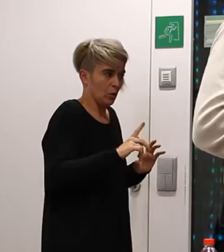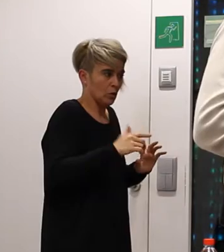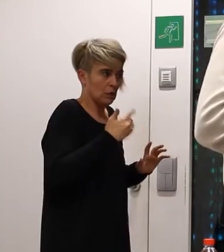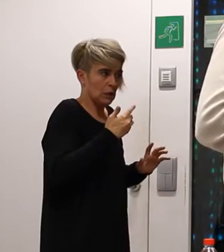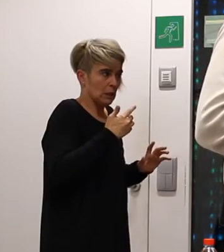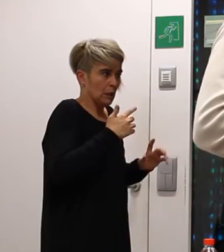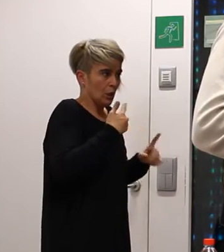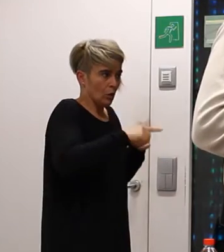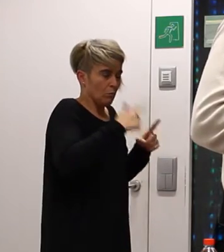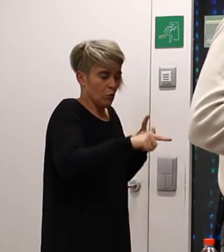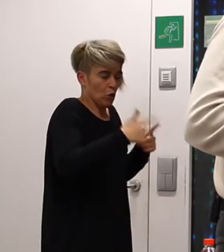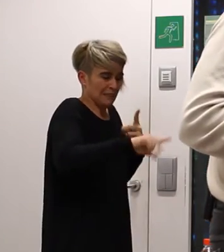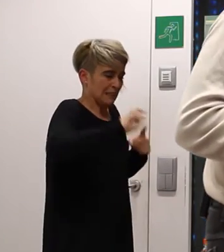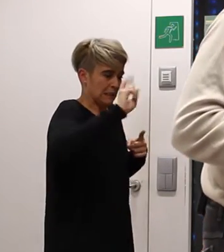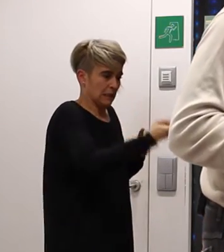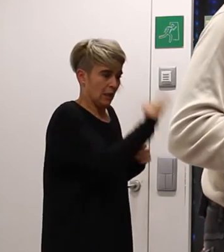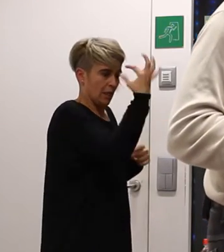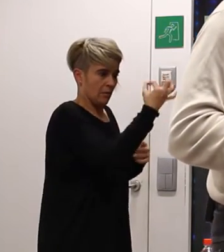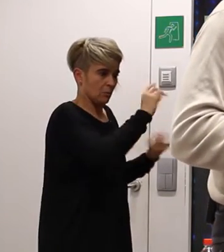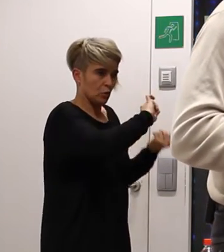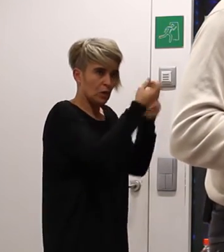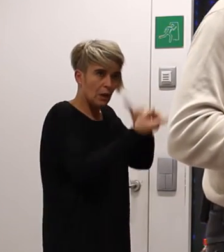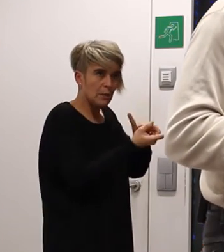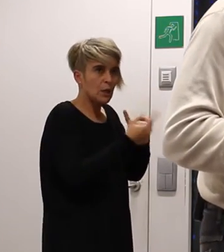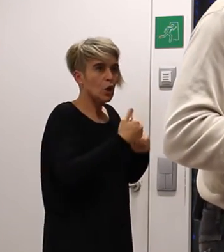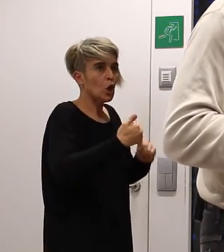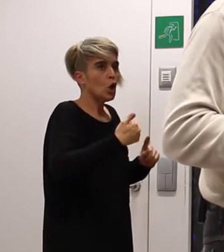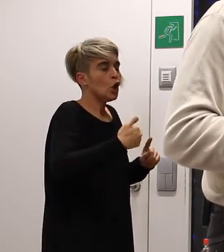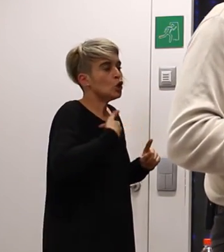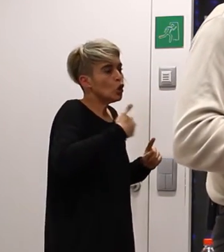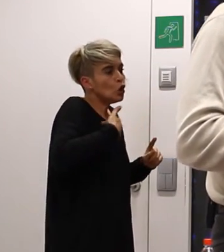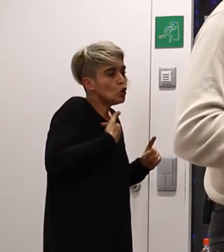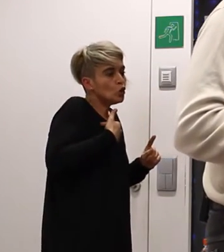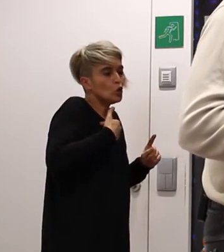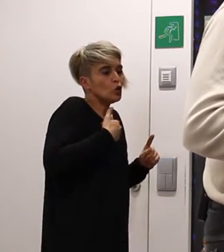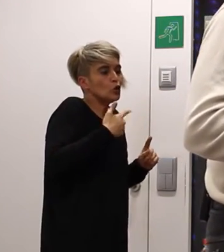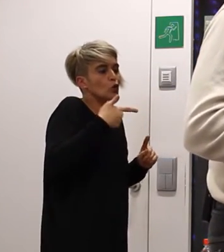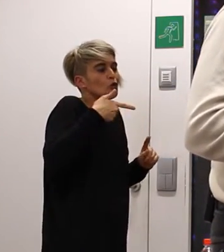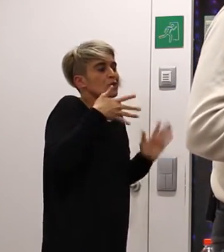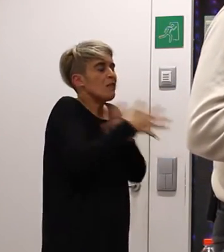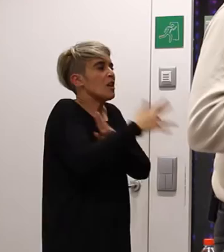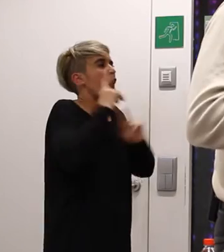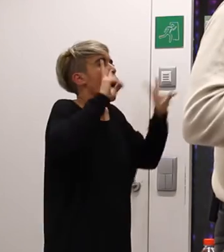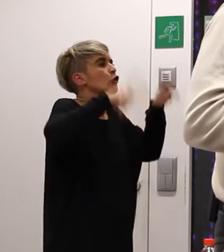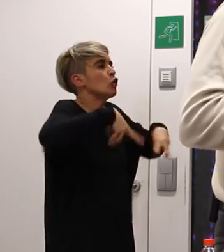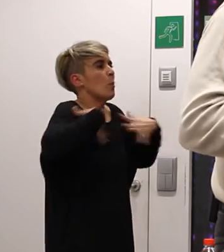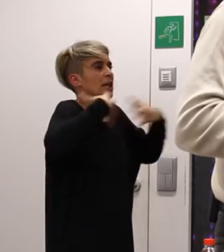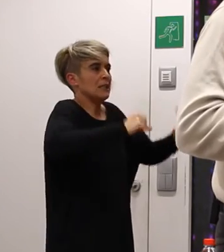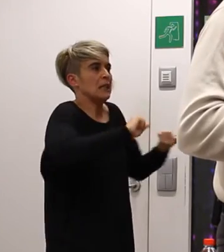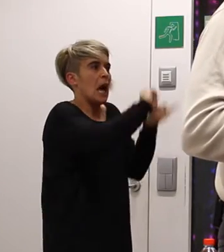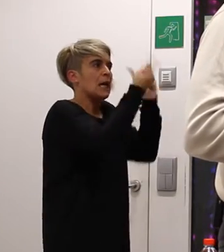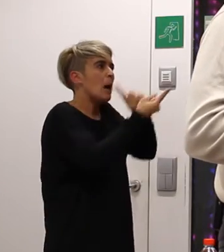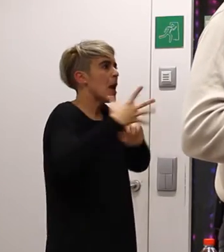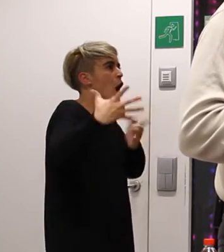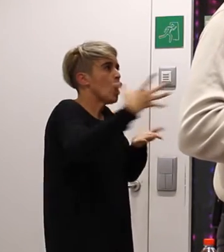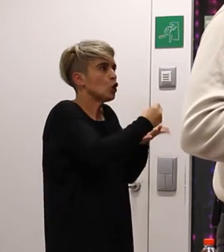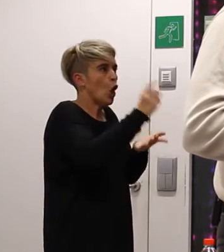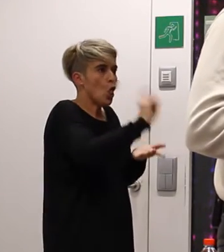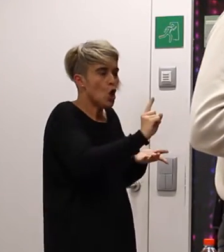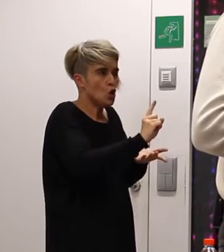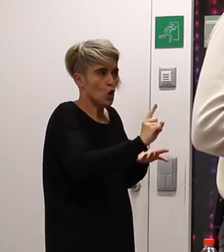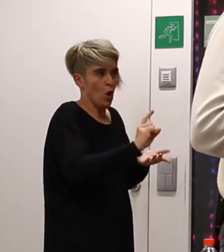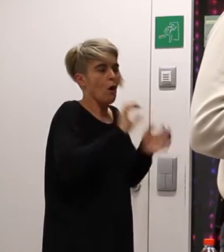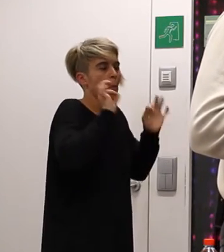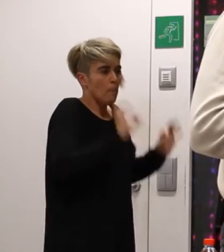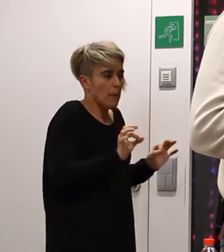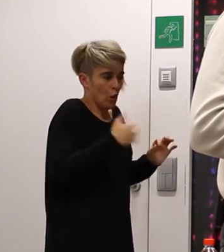De hecho, hay mucha gente que piensa que es inevitable, porque somos así de burras, así en general. Pero de continuar utilizando la energía como lo